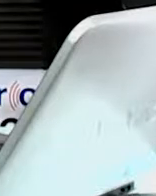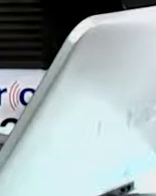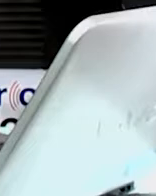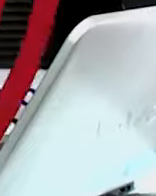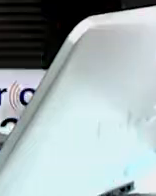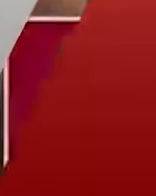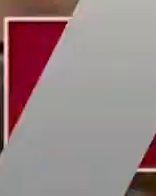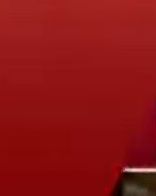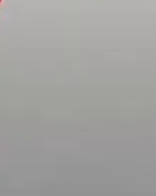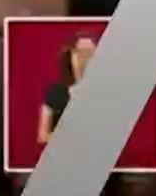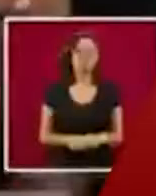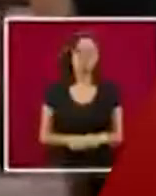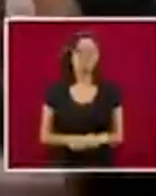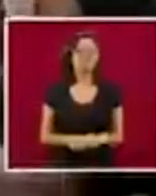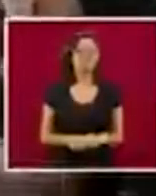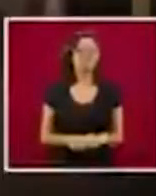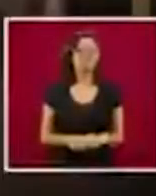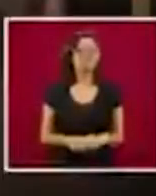10.